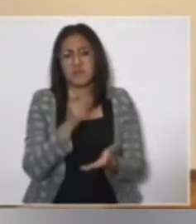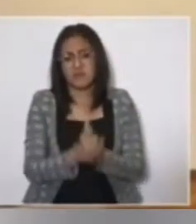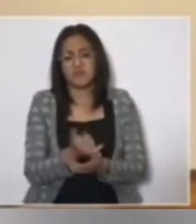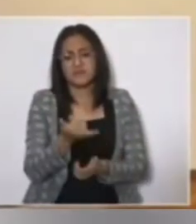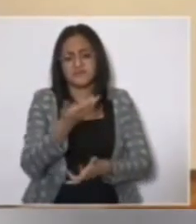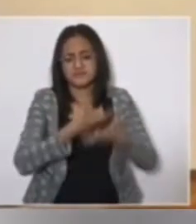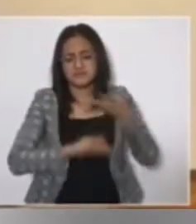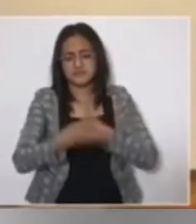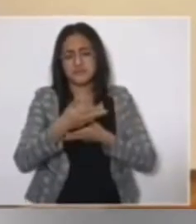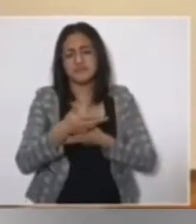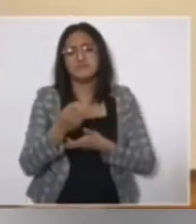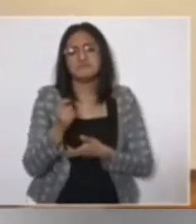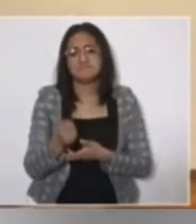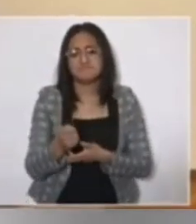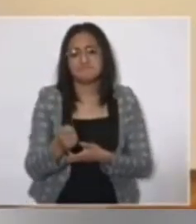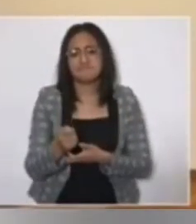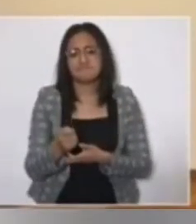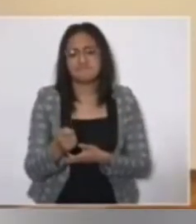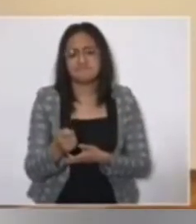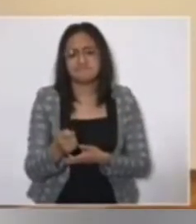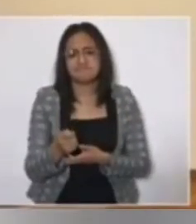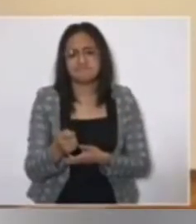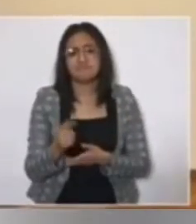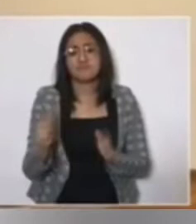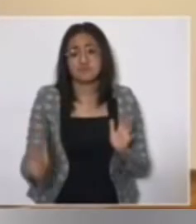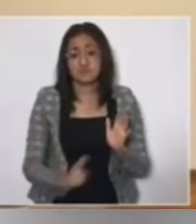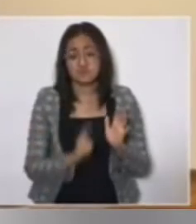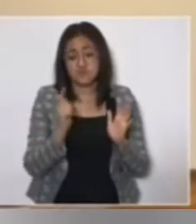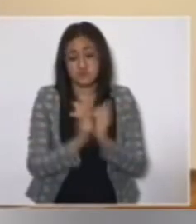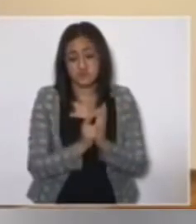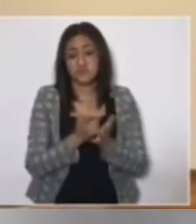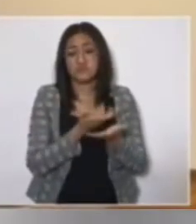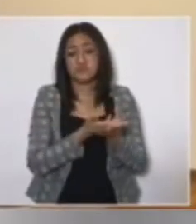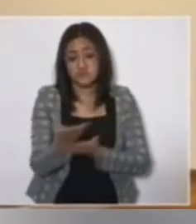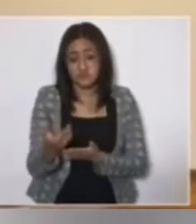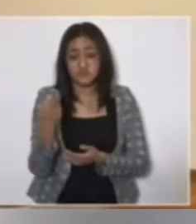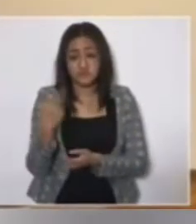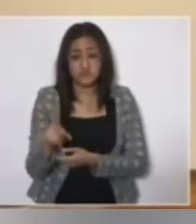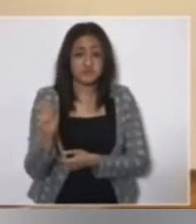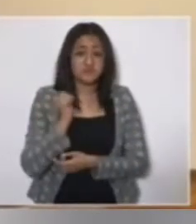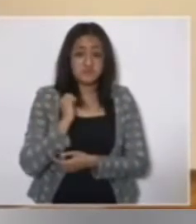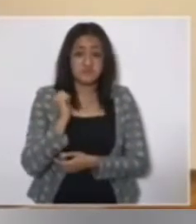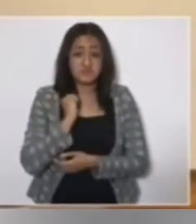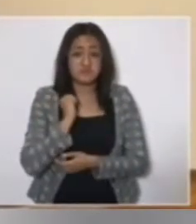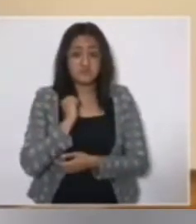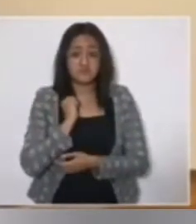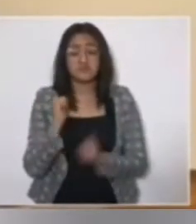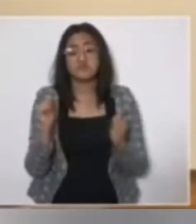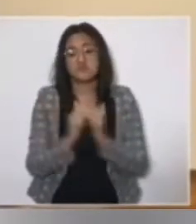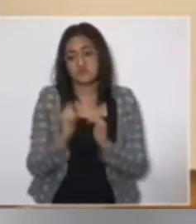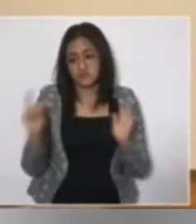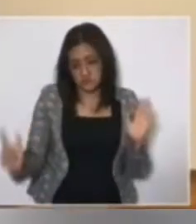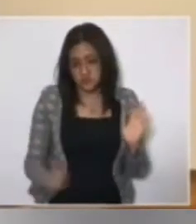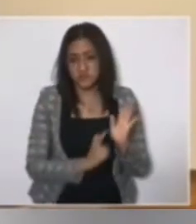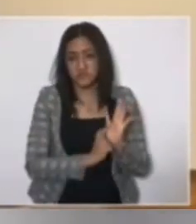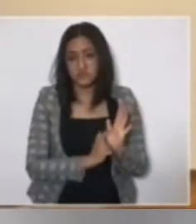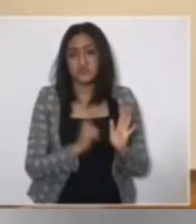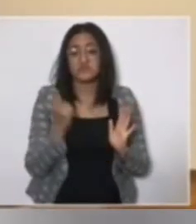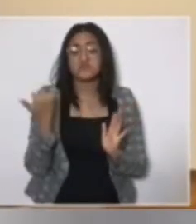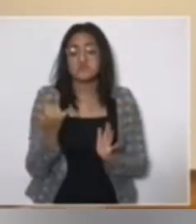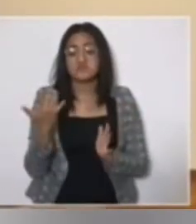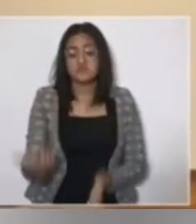de egresos qué es la ley de ingresos que va al senado como ley y el